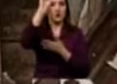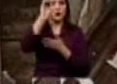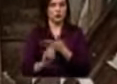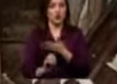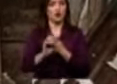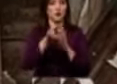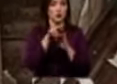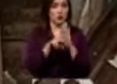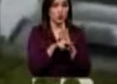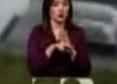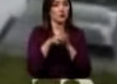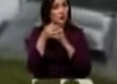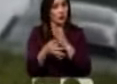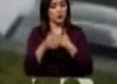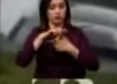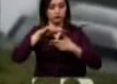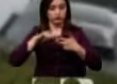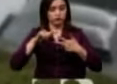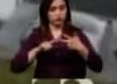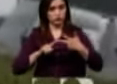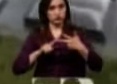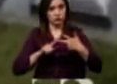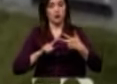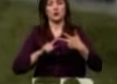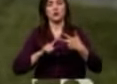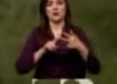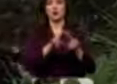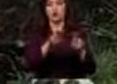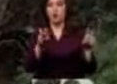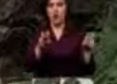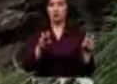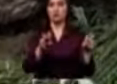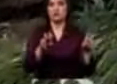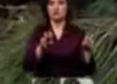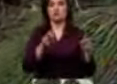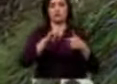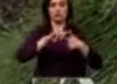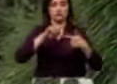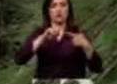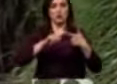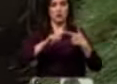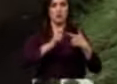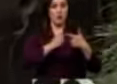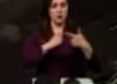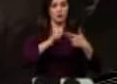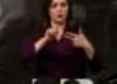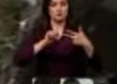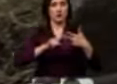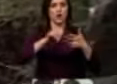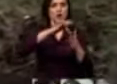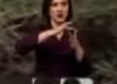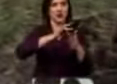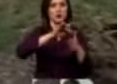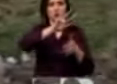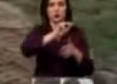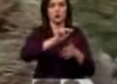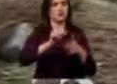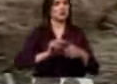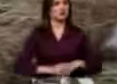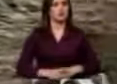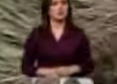ésta cumple los requisitos, es decir, que se hayan afectado por eventualidades naturales, pero sin la responsabilidad de los